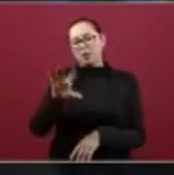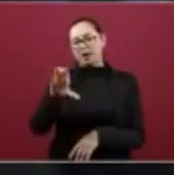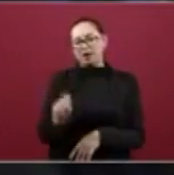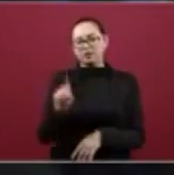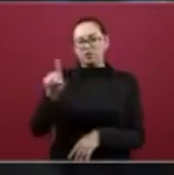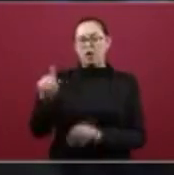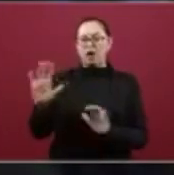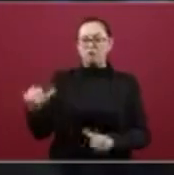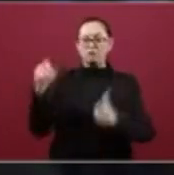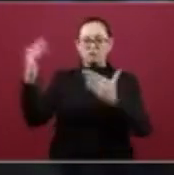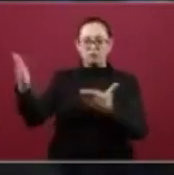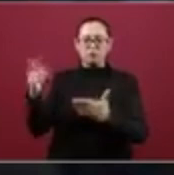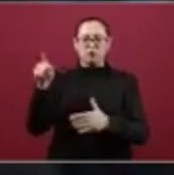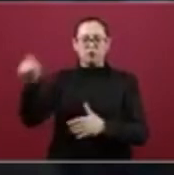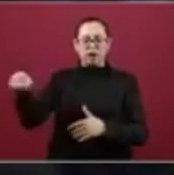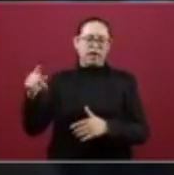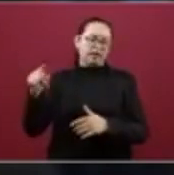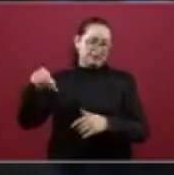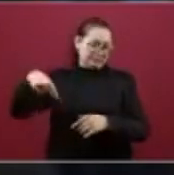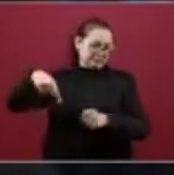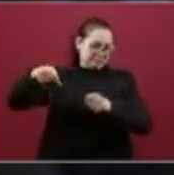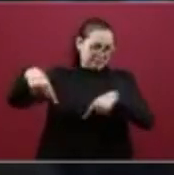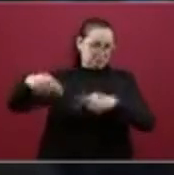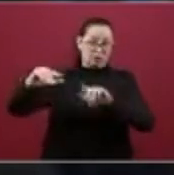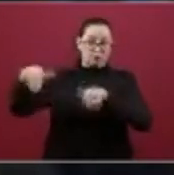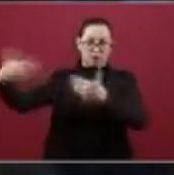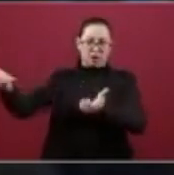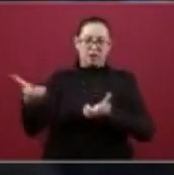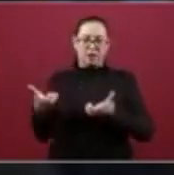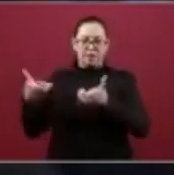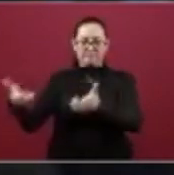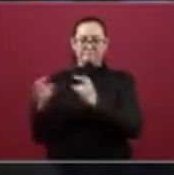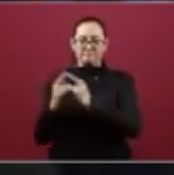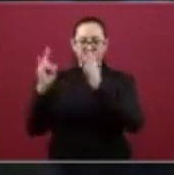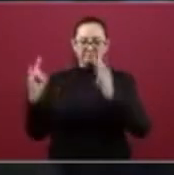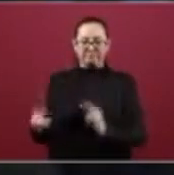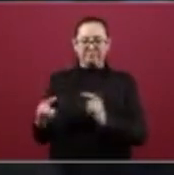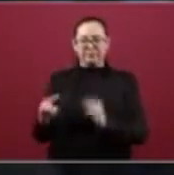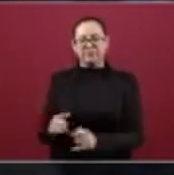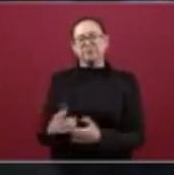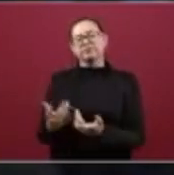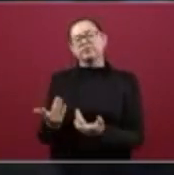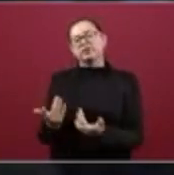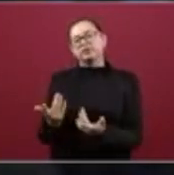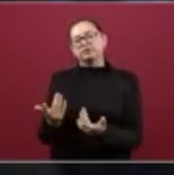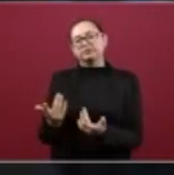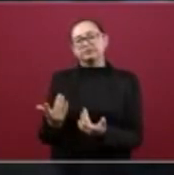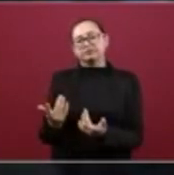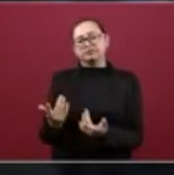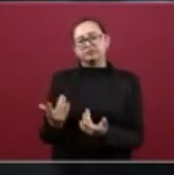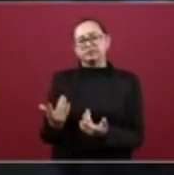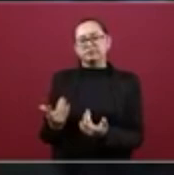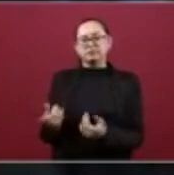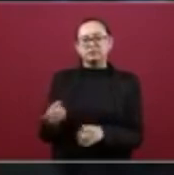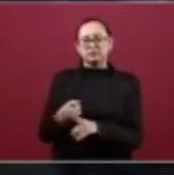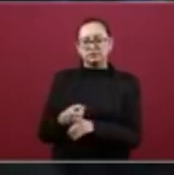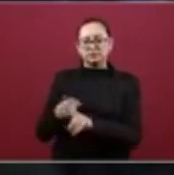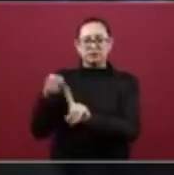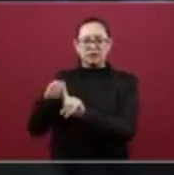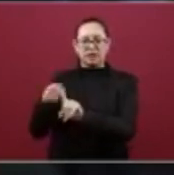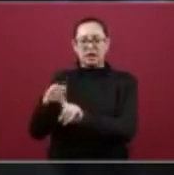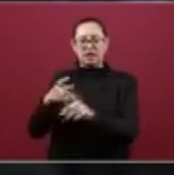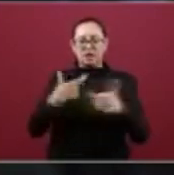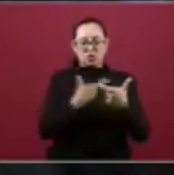Palacio Nacional acampando ya hace unas semanas. Él fue perseguido por el Cártel de Juárez,